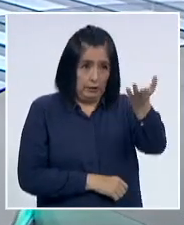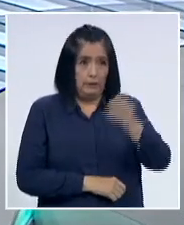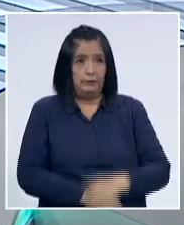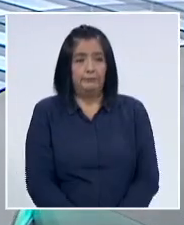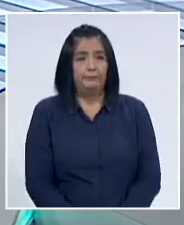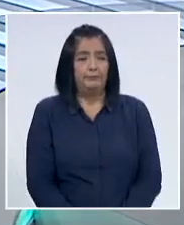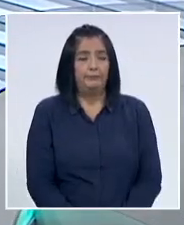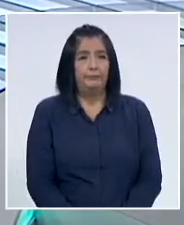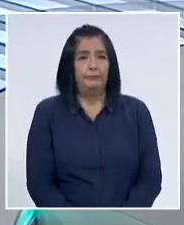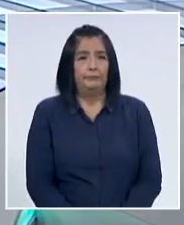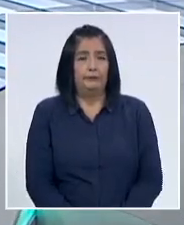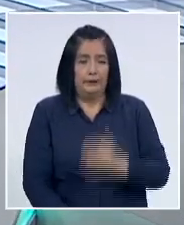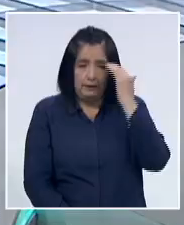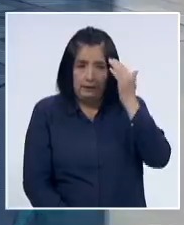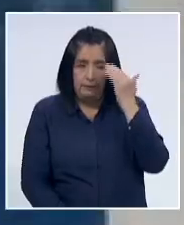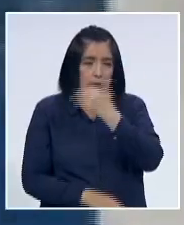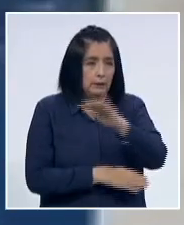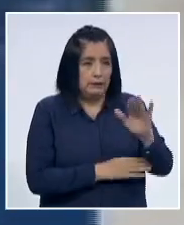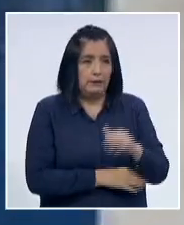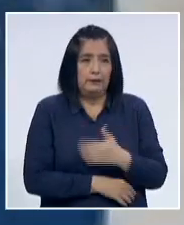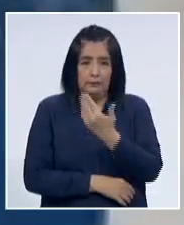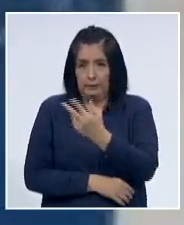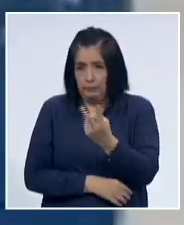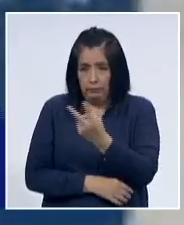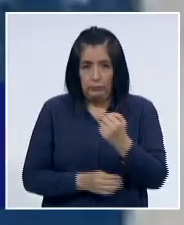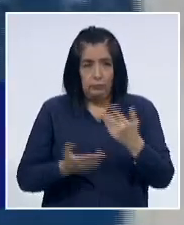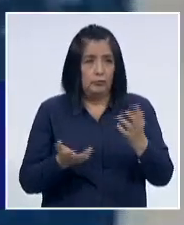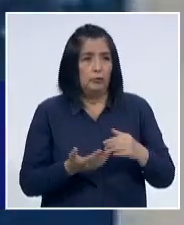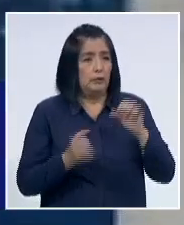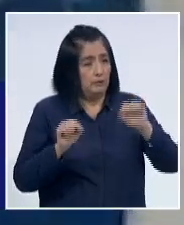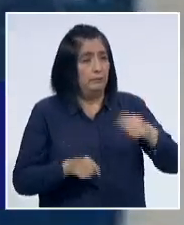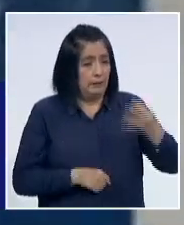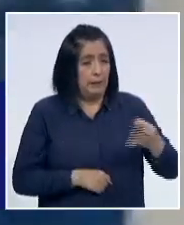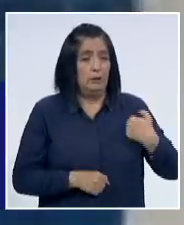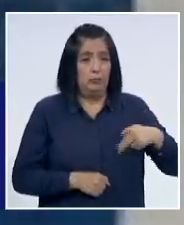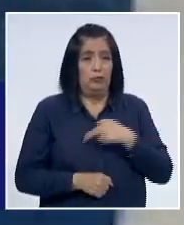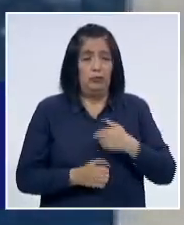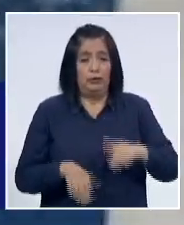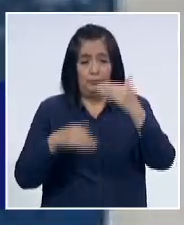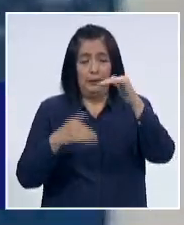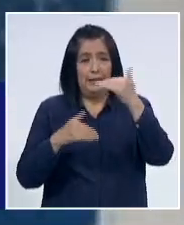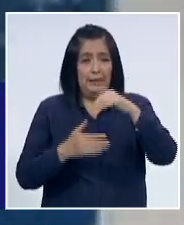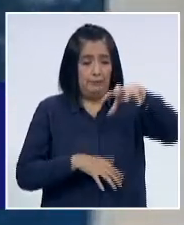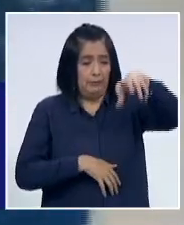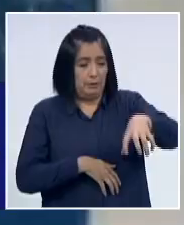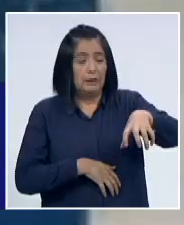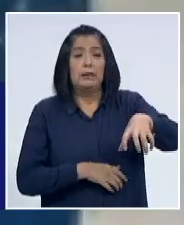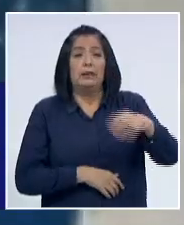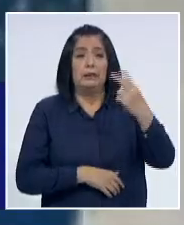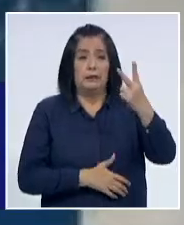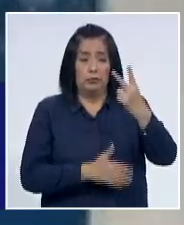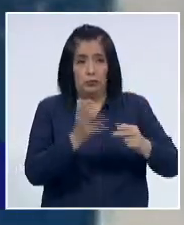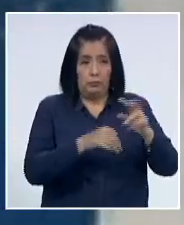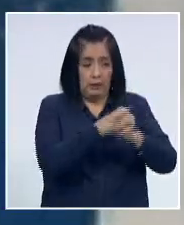tardes. Buenas tardes, Martín. Buenas tardes, Lorena. Y es cierto, nos encontramos en el Centro Binacional de Atención